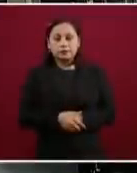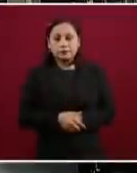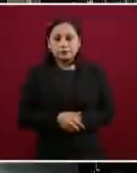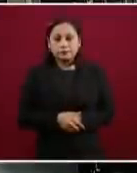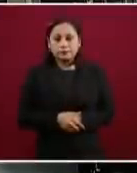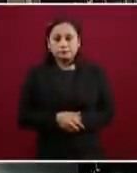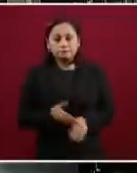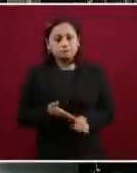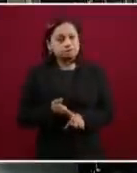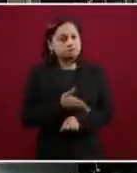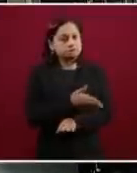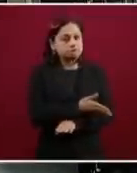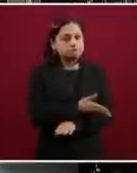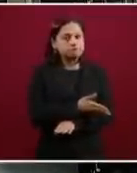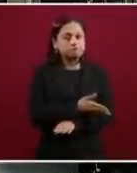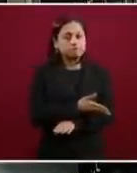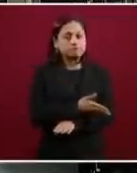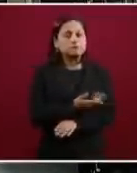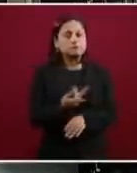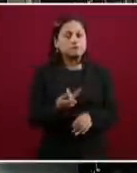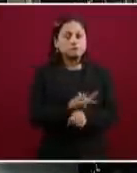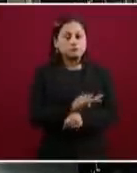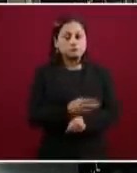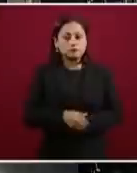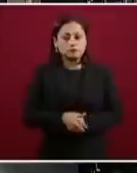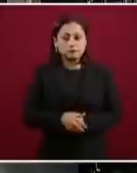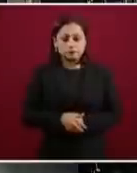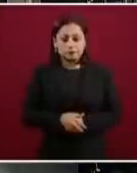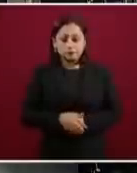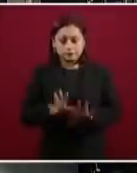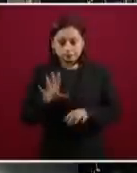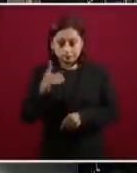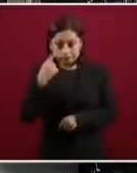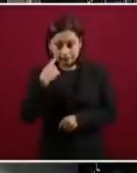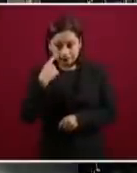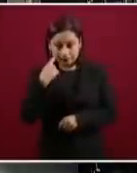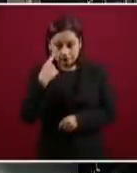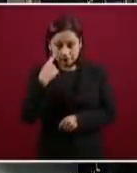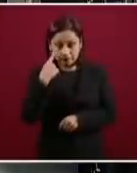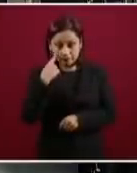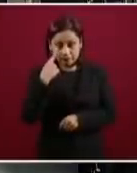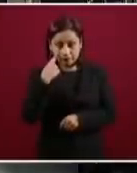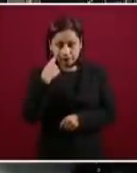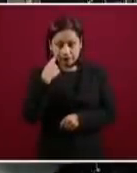en todo este periodo. Miren, solo hubo crecimiento